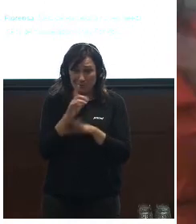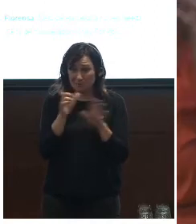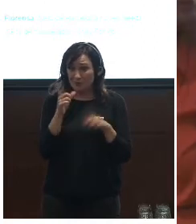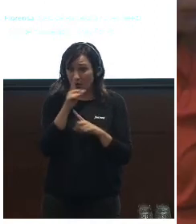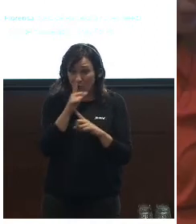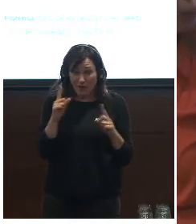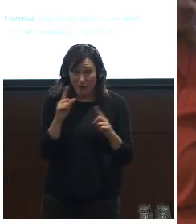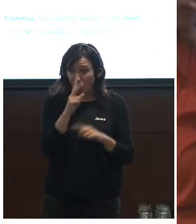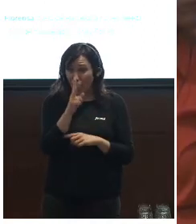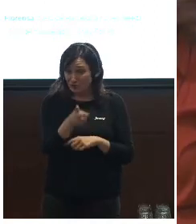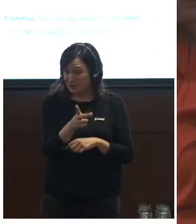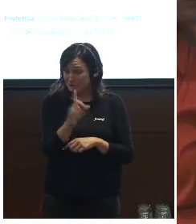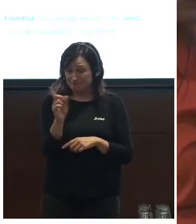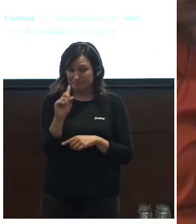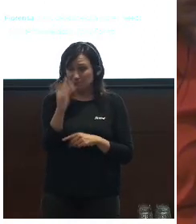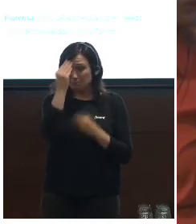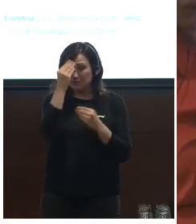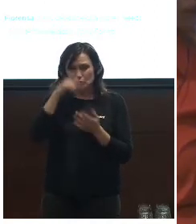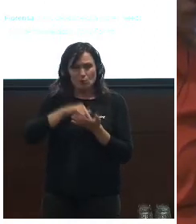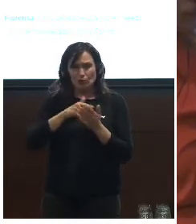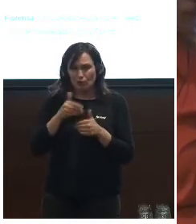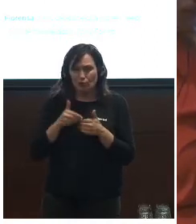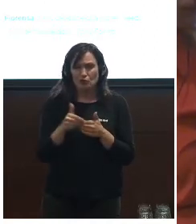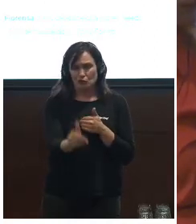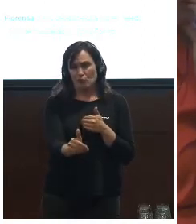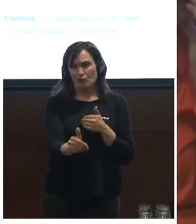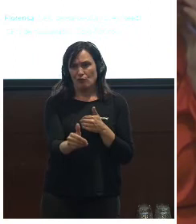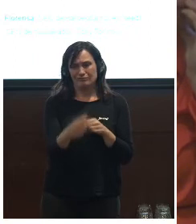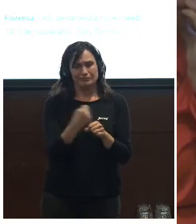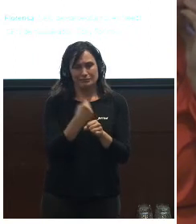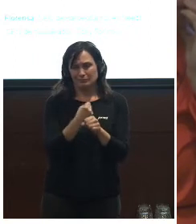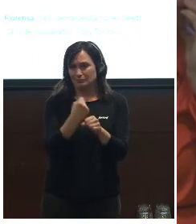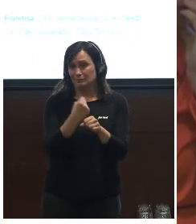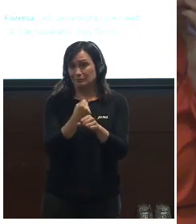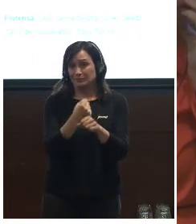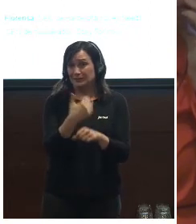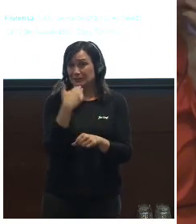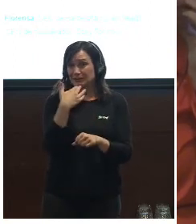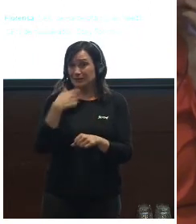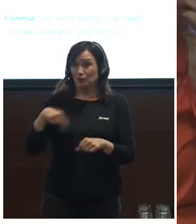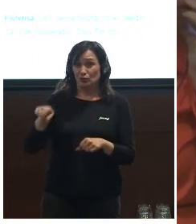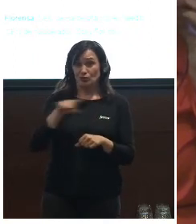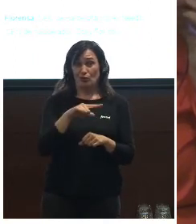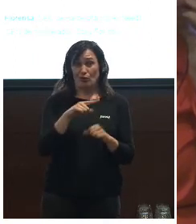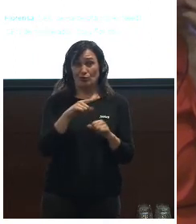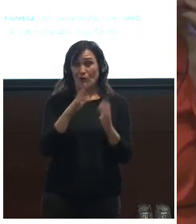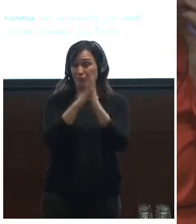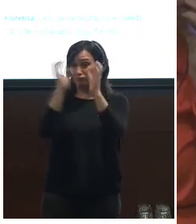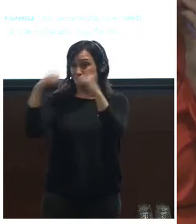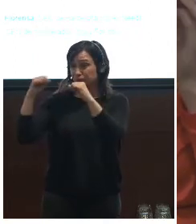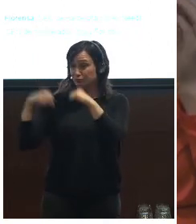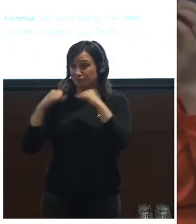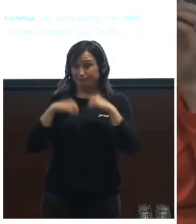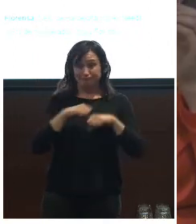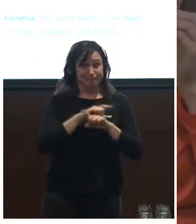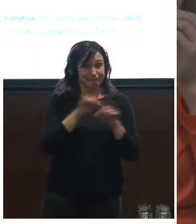en un año ni en dos, yo creo que tiene que ser un proyecto de futuro, porque o se ponen de acuerdo todos los actores o no